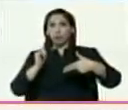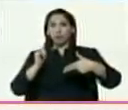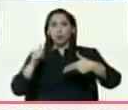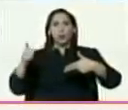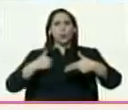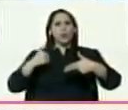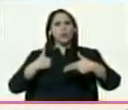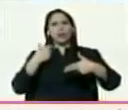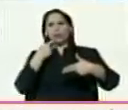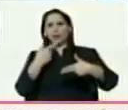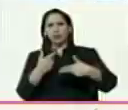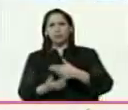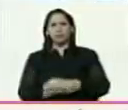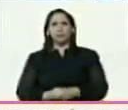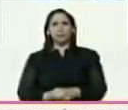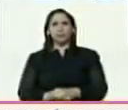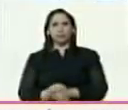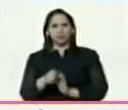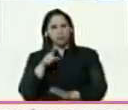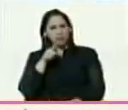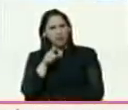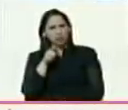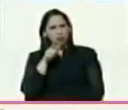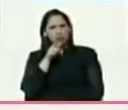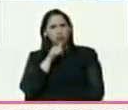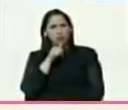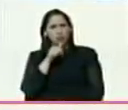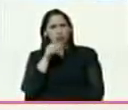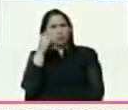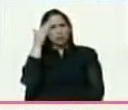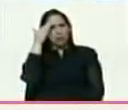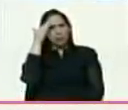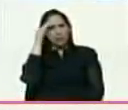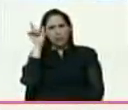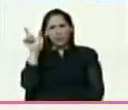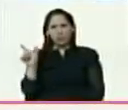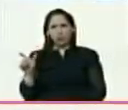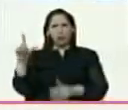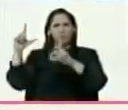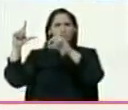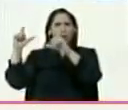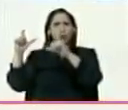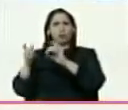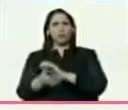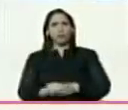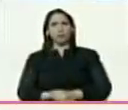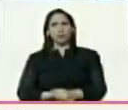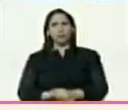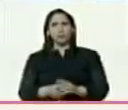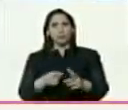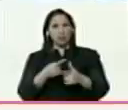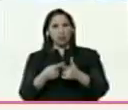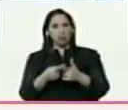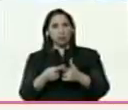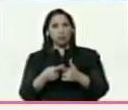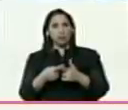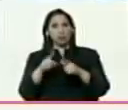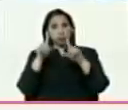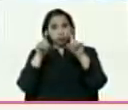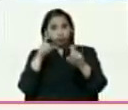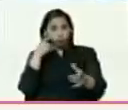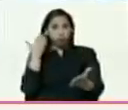cualquiera diría y eso no lo sabía el ciudadano que se fotografió con él es decir evidencia